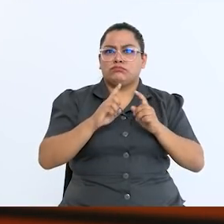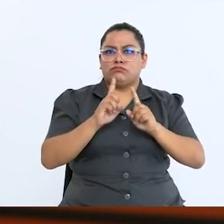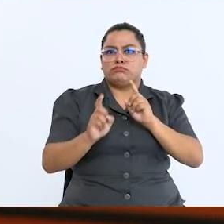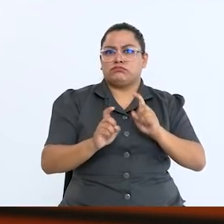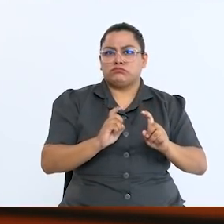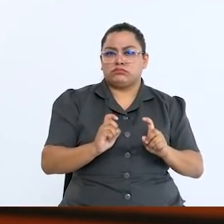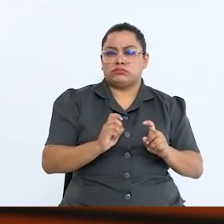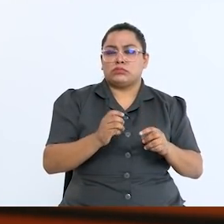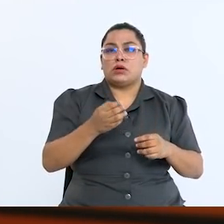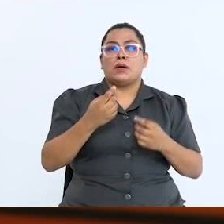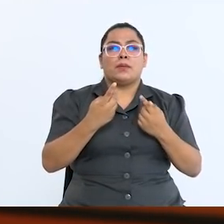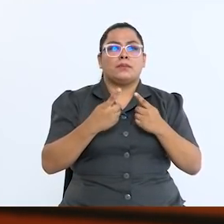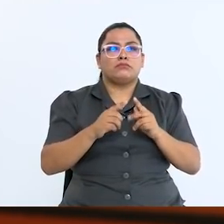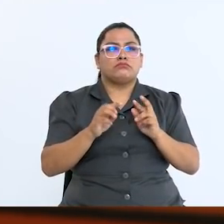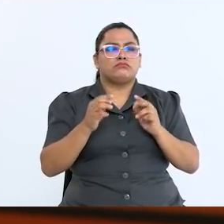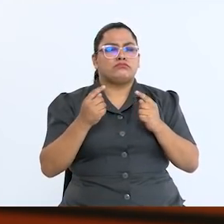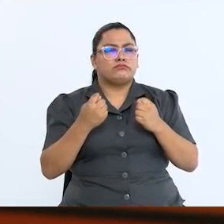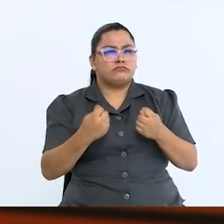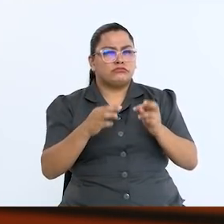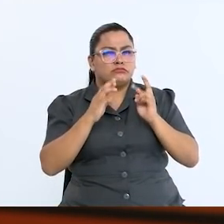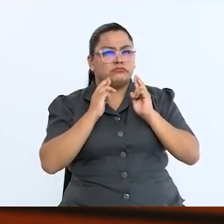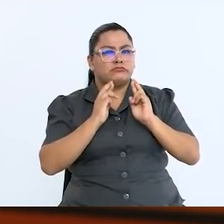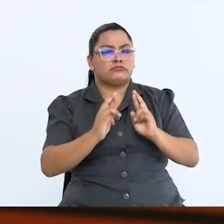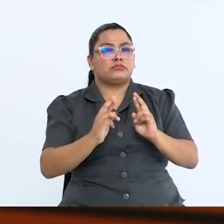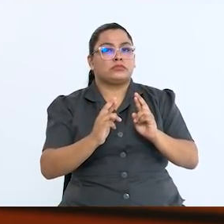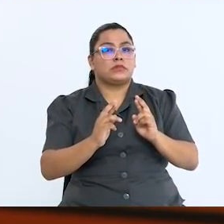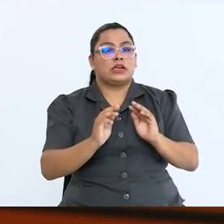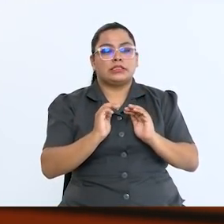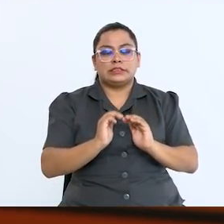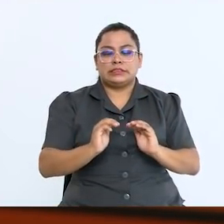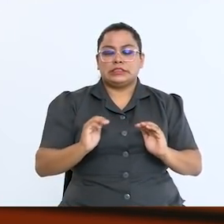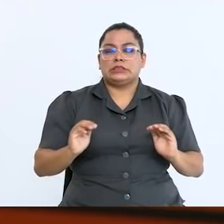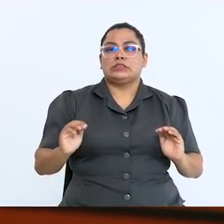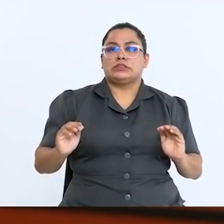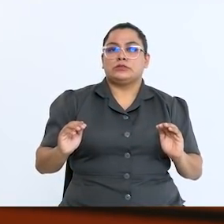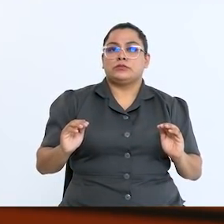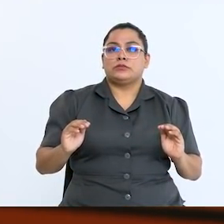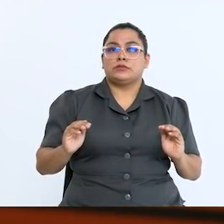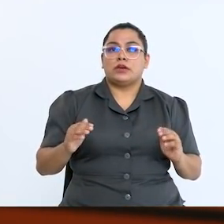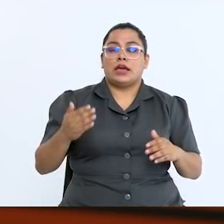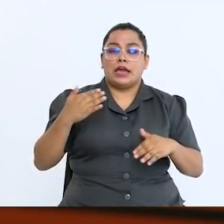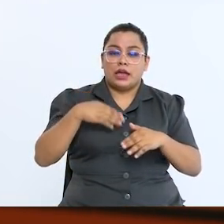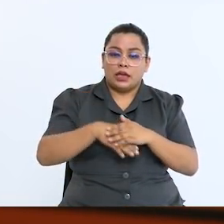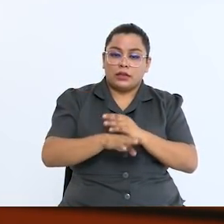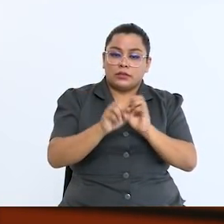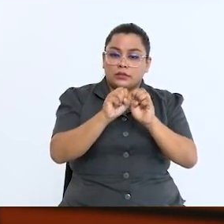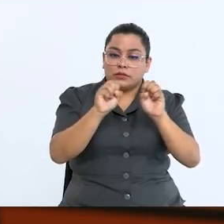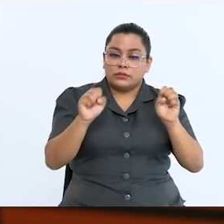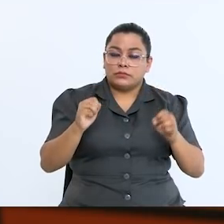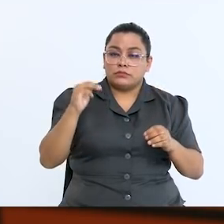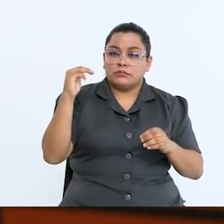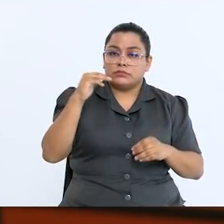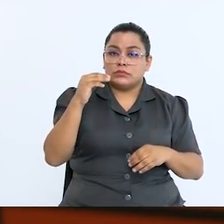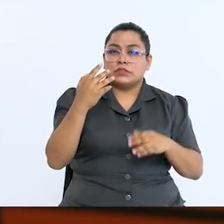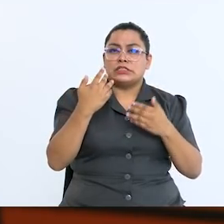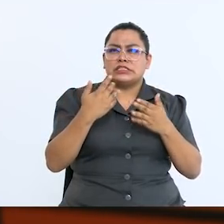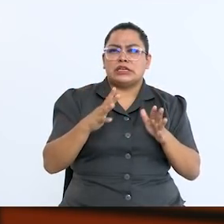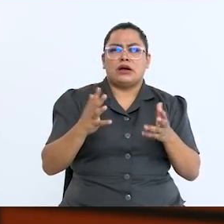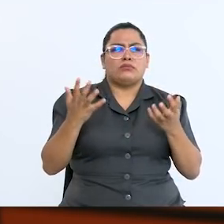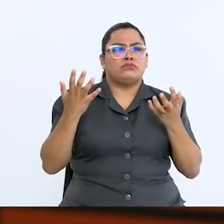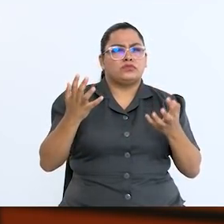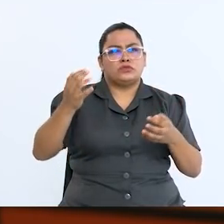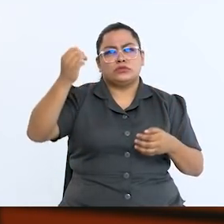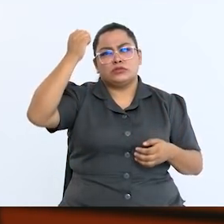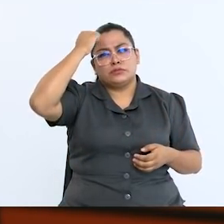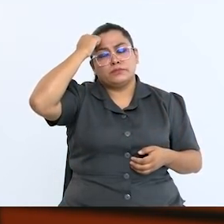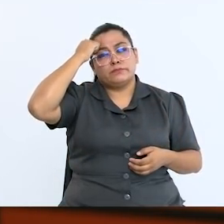Son muchas preguntas, Antonieta, pero voy a tratar de responderlas todas. Cuando los niños y las niñas ingresan al sistema educativo, ya llevan un